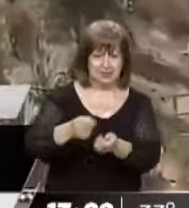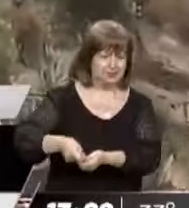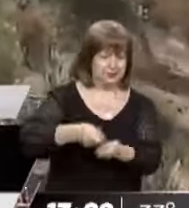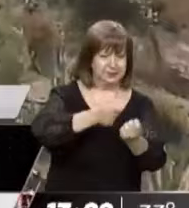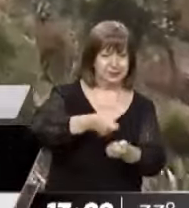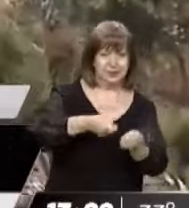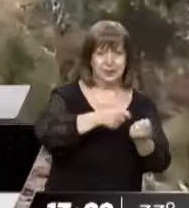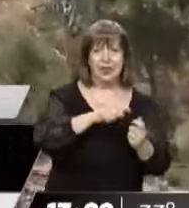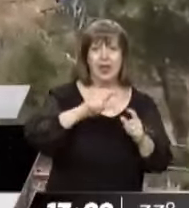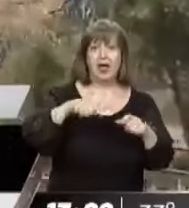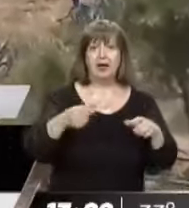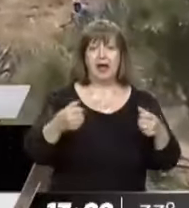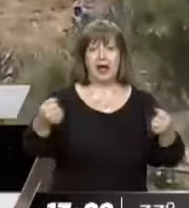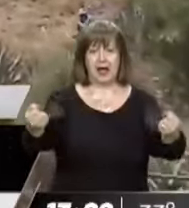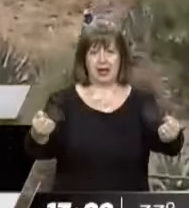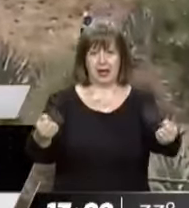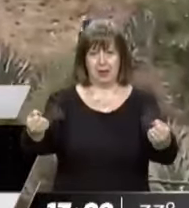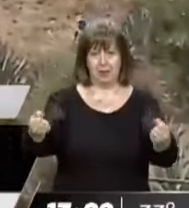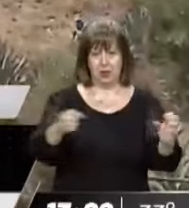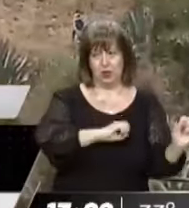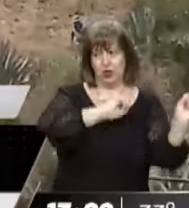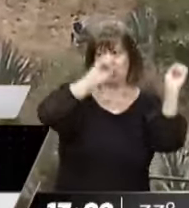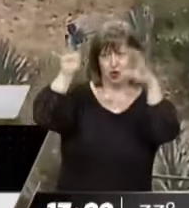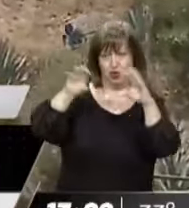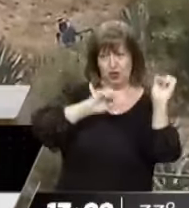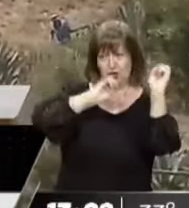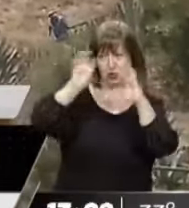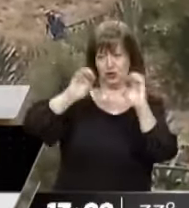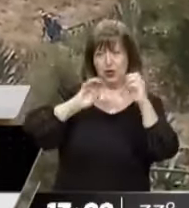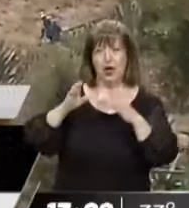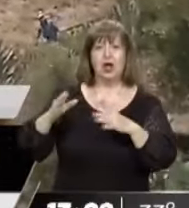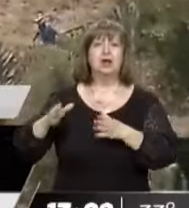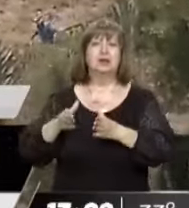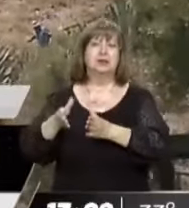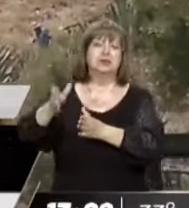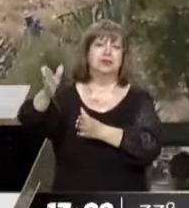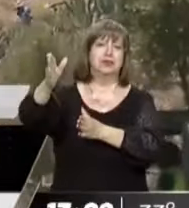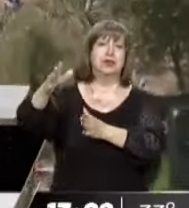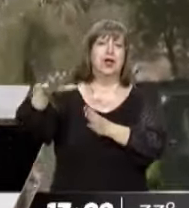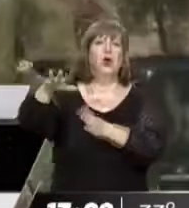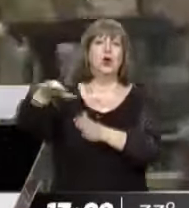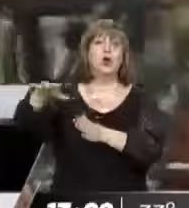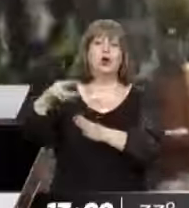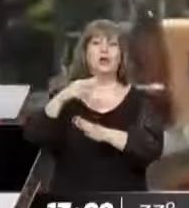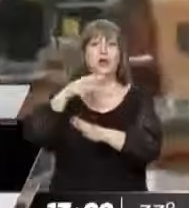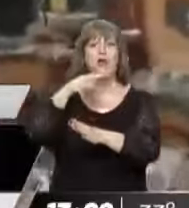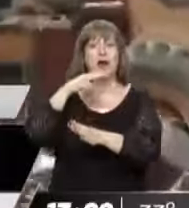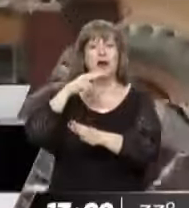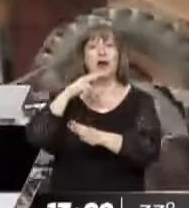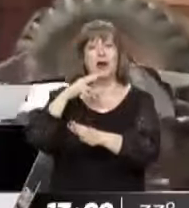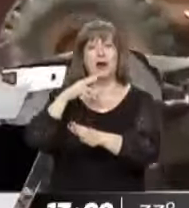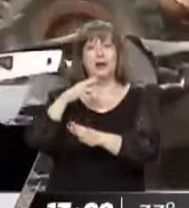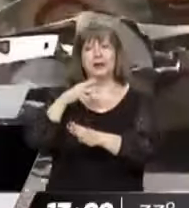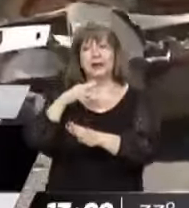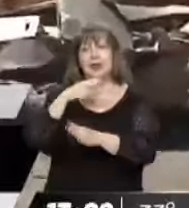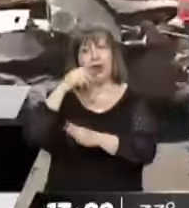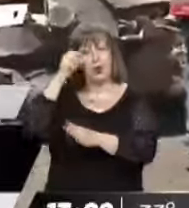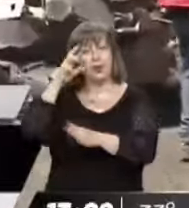Se lleva a otro lugar que se llama Vertedero El Molle. Ahora estamos haciendo eso para despejar, y paralelo están viendo